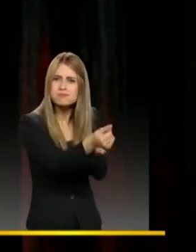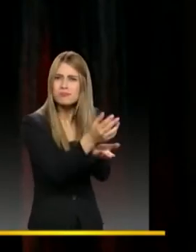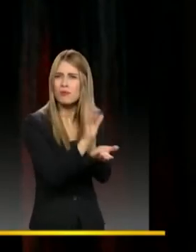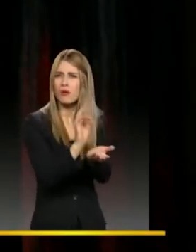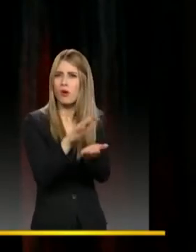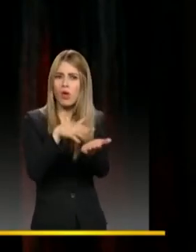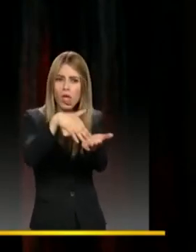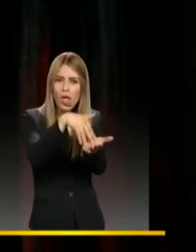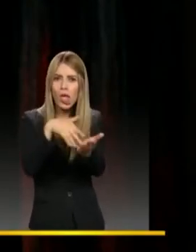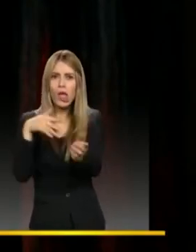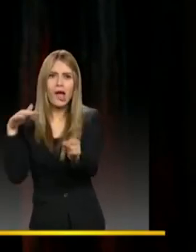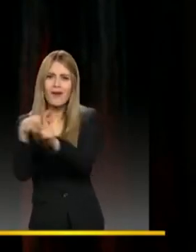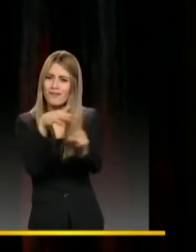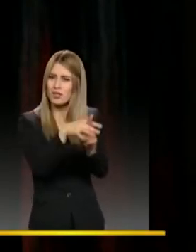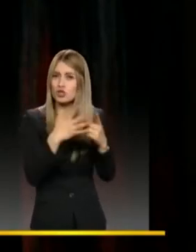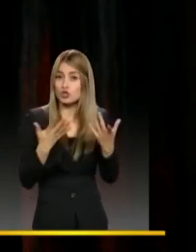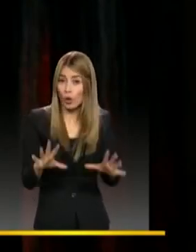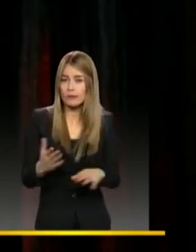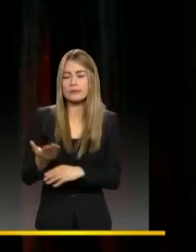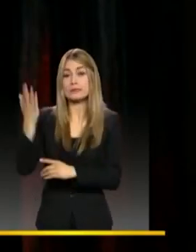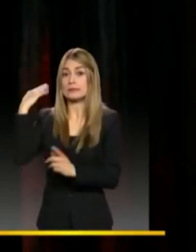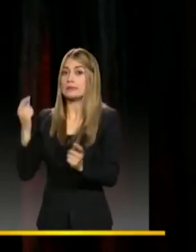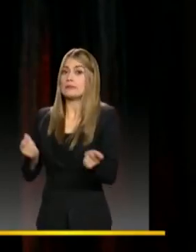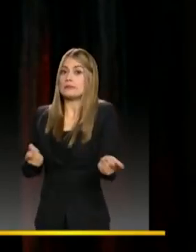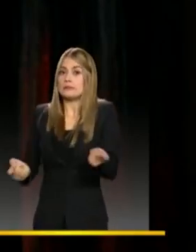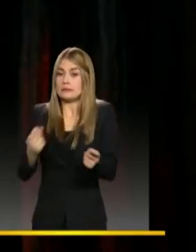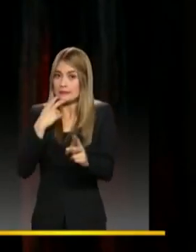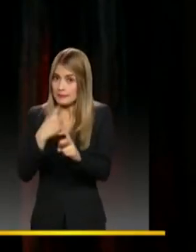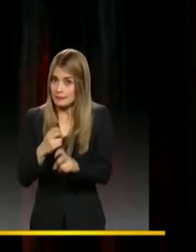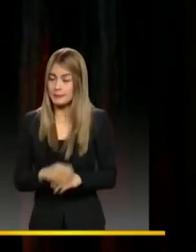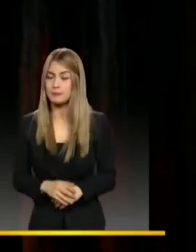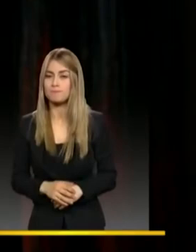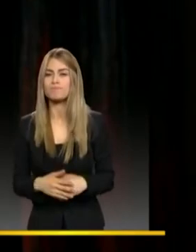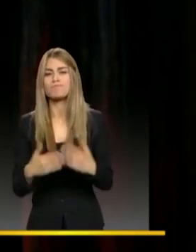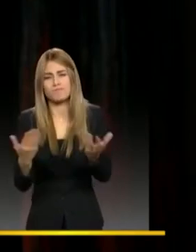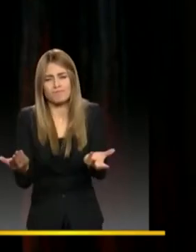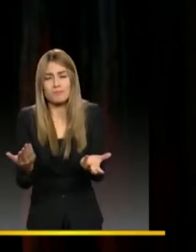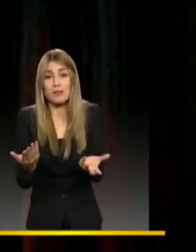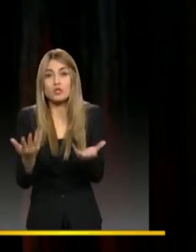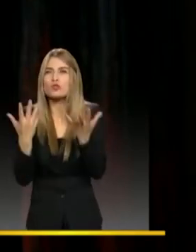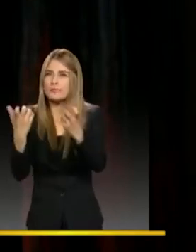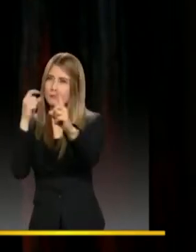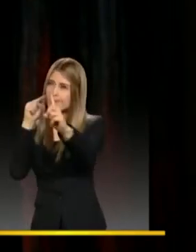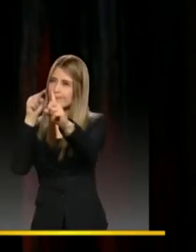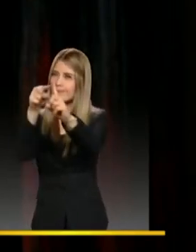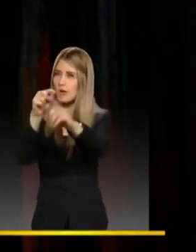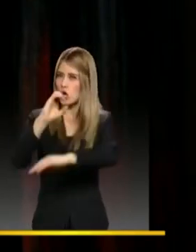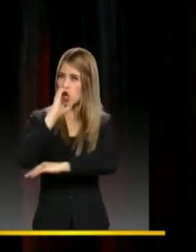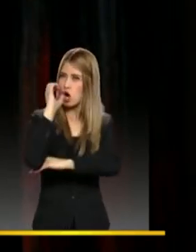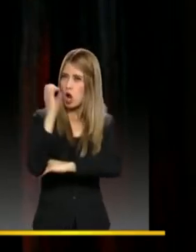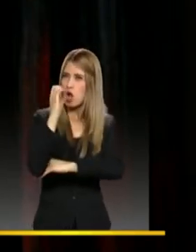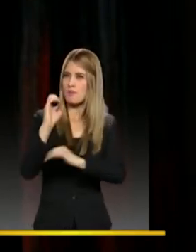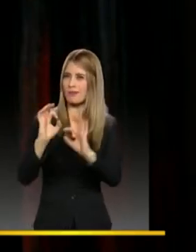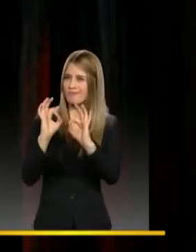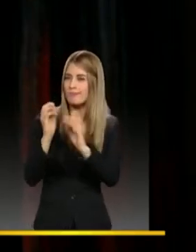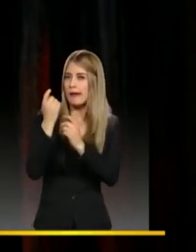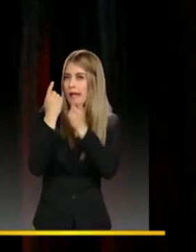El crecimiento económico de este año no ha sido el que esperábamos, pero está por encima del promedio de la